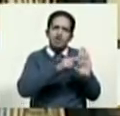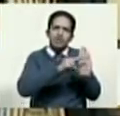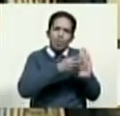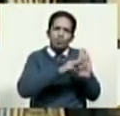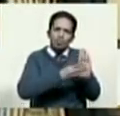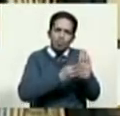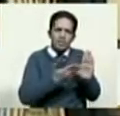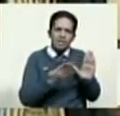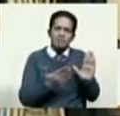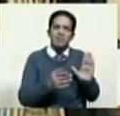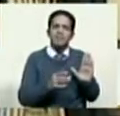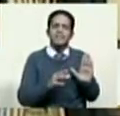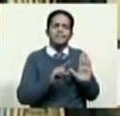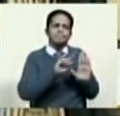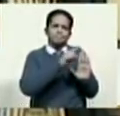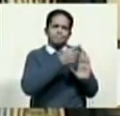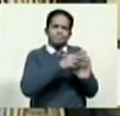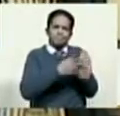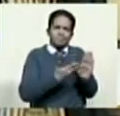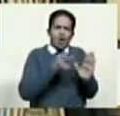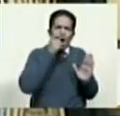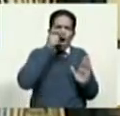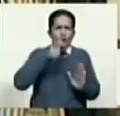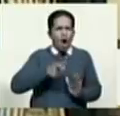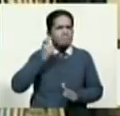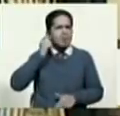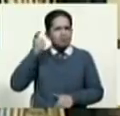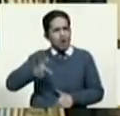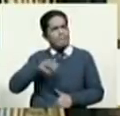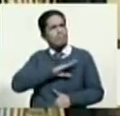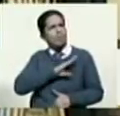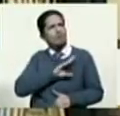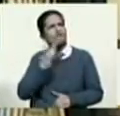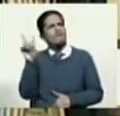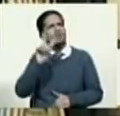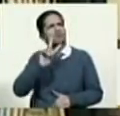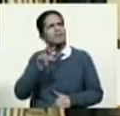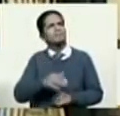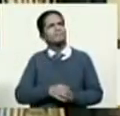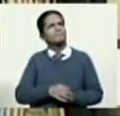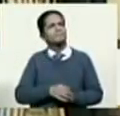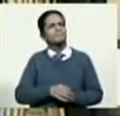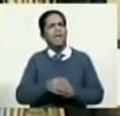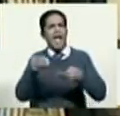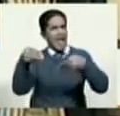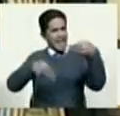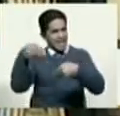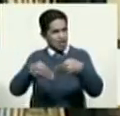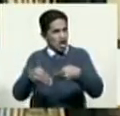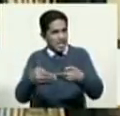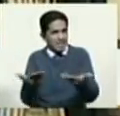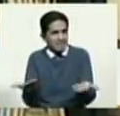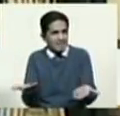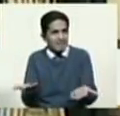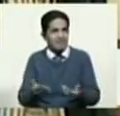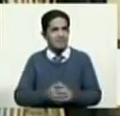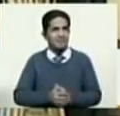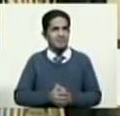¿Cuáles son las prioridades del hombre de a pie, de la mujer de a pie venezolana? Hacer elecciones.